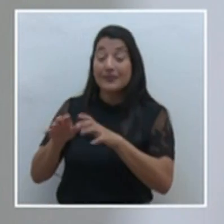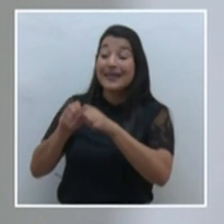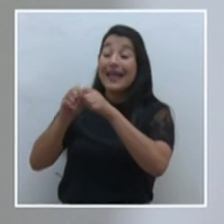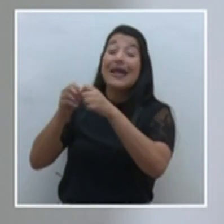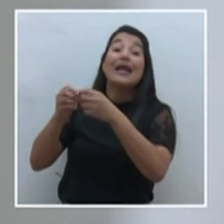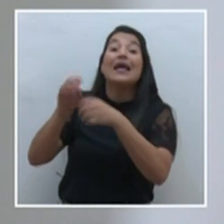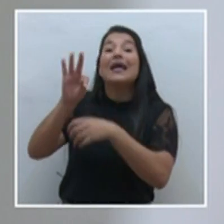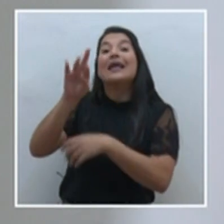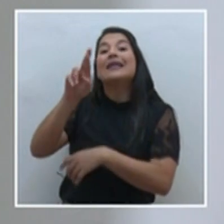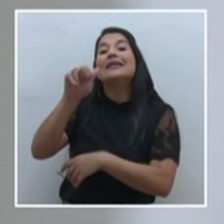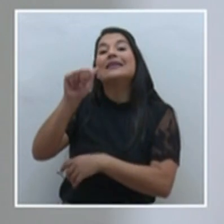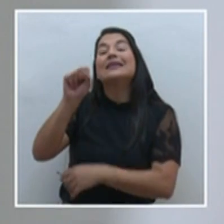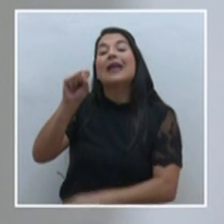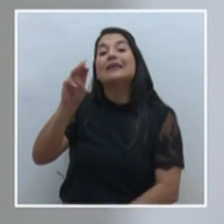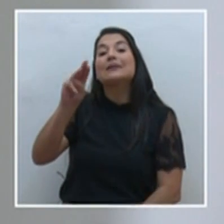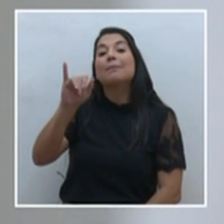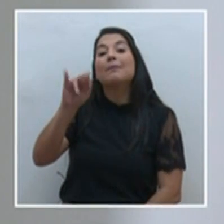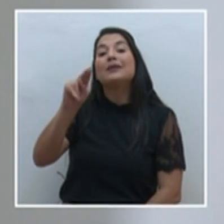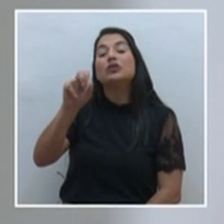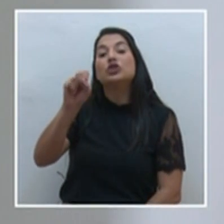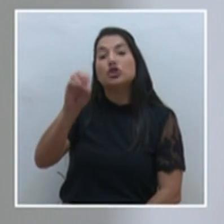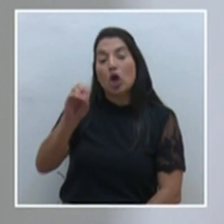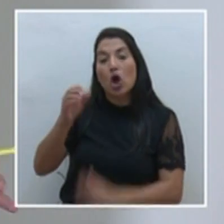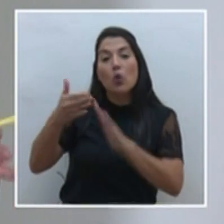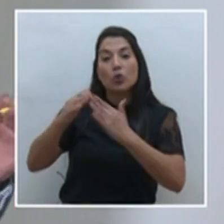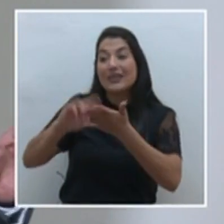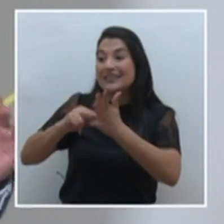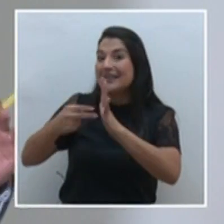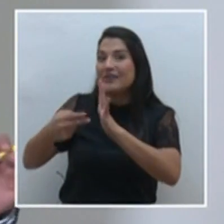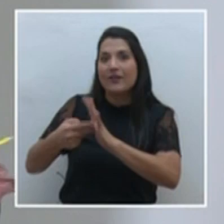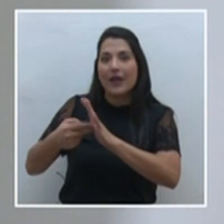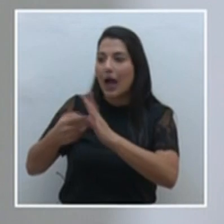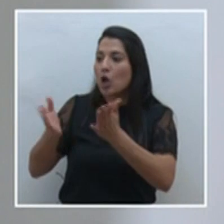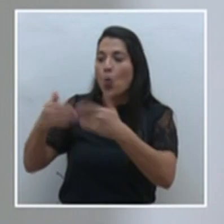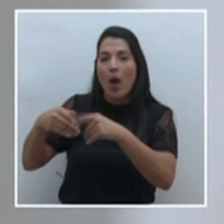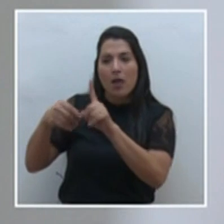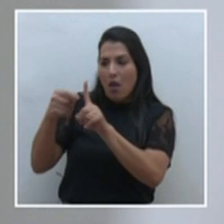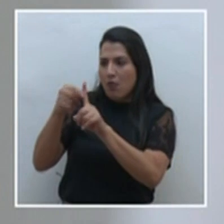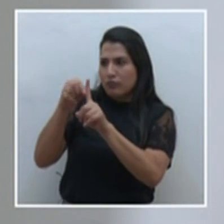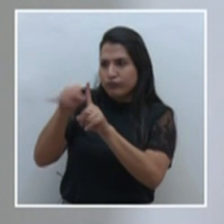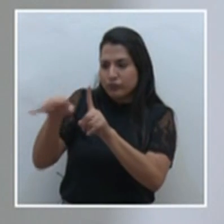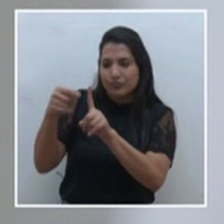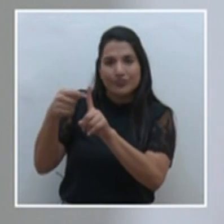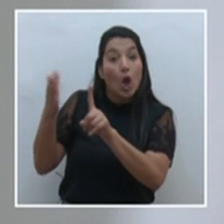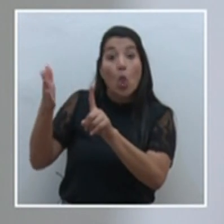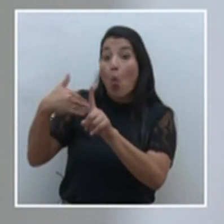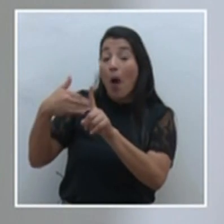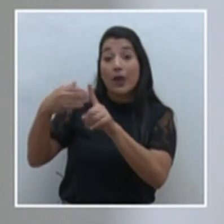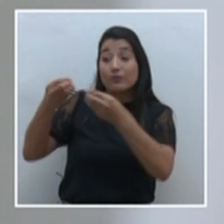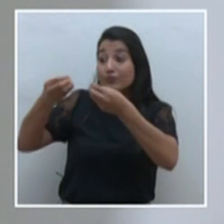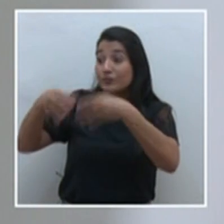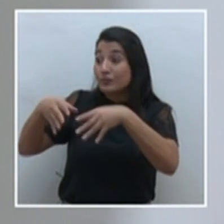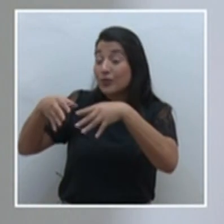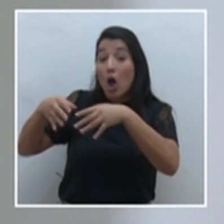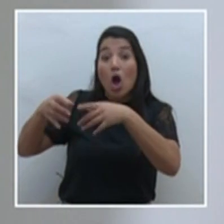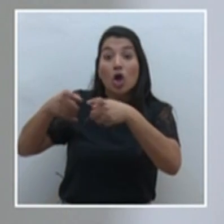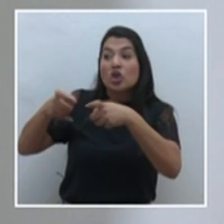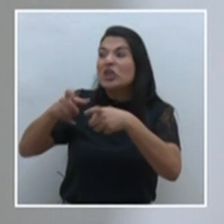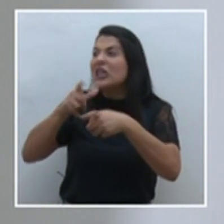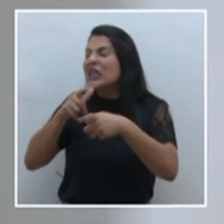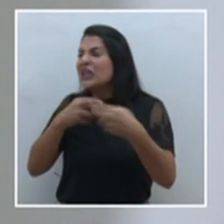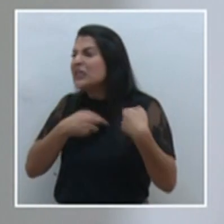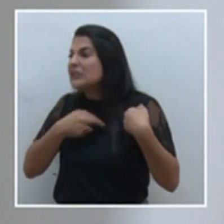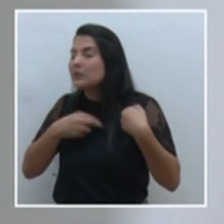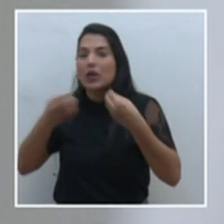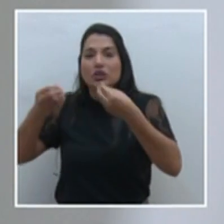relacionados entre sí, que no tienen ningún nexo, y empiezan a aparecer de forma espontánea, casi se puede decir, de forma simultánea